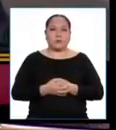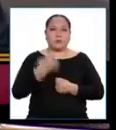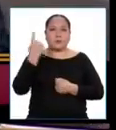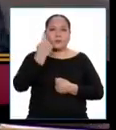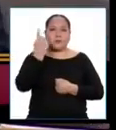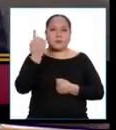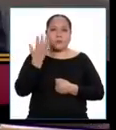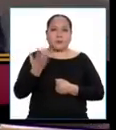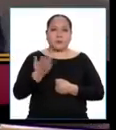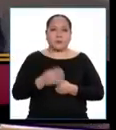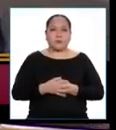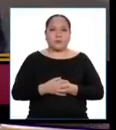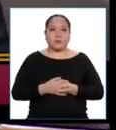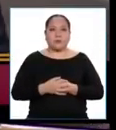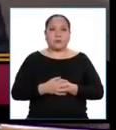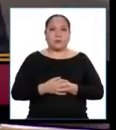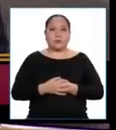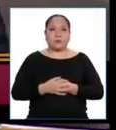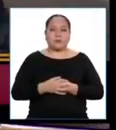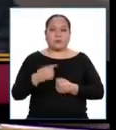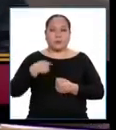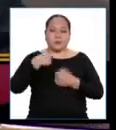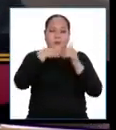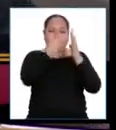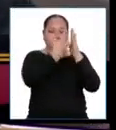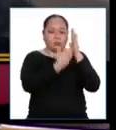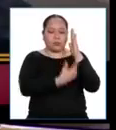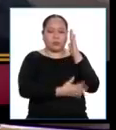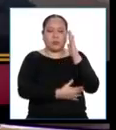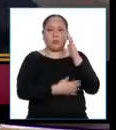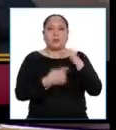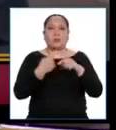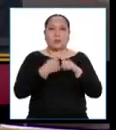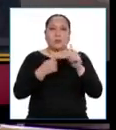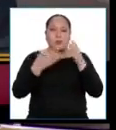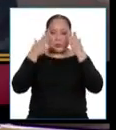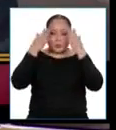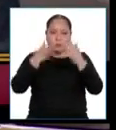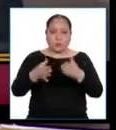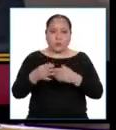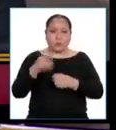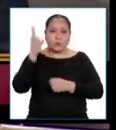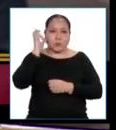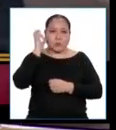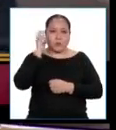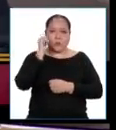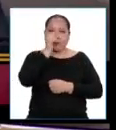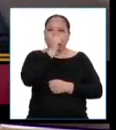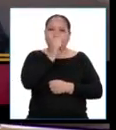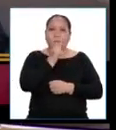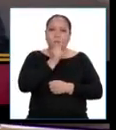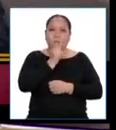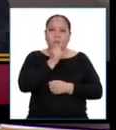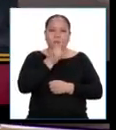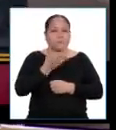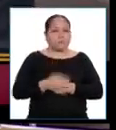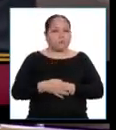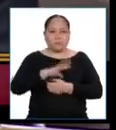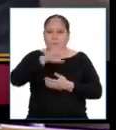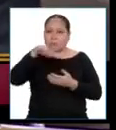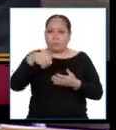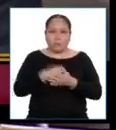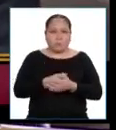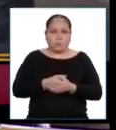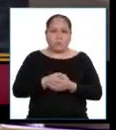solamente es largo lo que tendría que decirle, pero solo le he escuchado pacientemente de todas